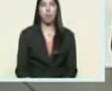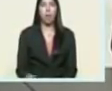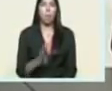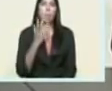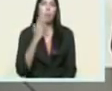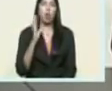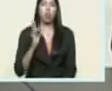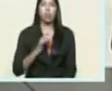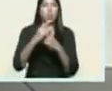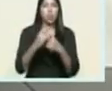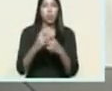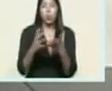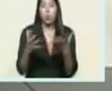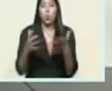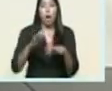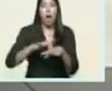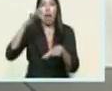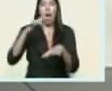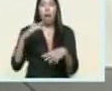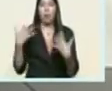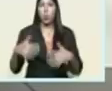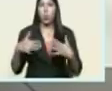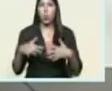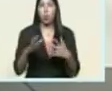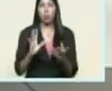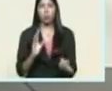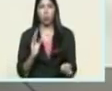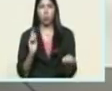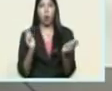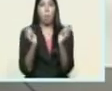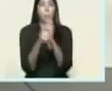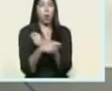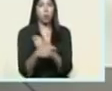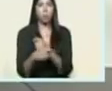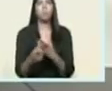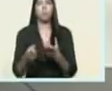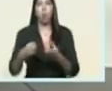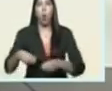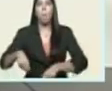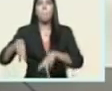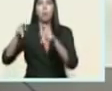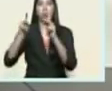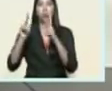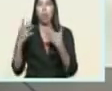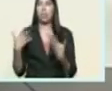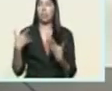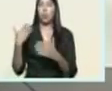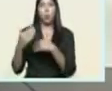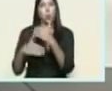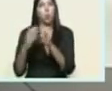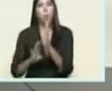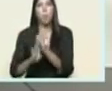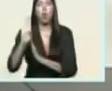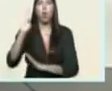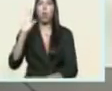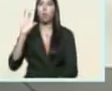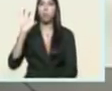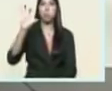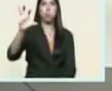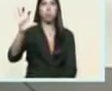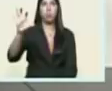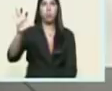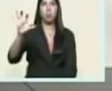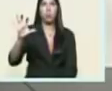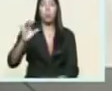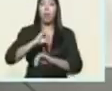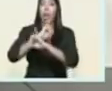dolorosas circunstancias, adversas circunstancias, convertirlas en una oportunidad para el avance de la patria, para el avance